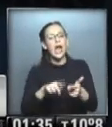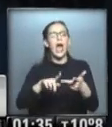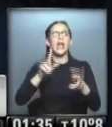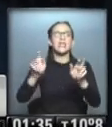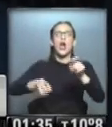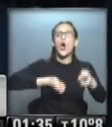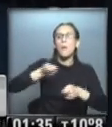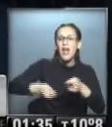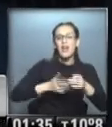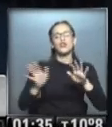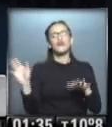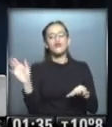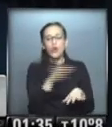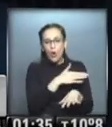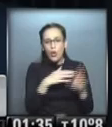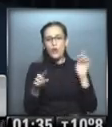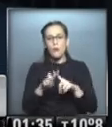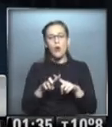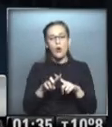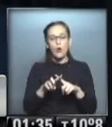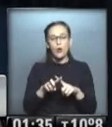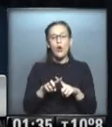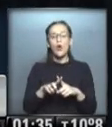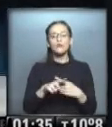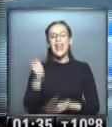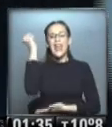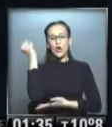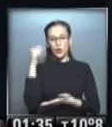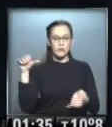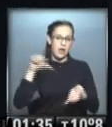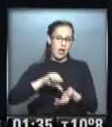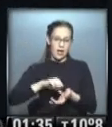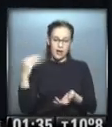que todo eso hace a la vida económica de nuestro país.